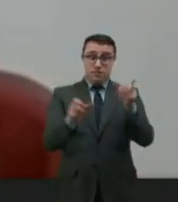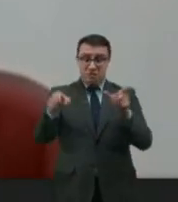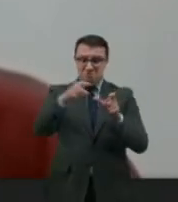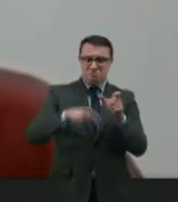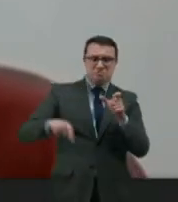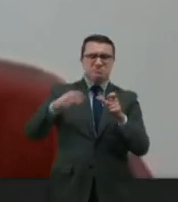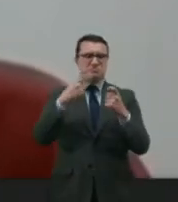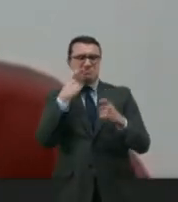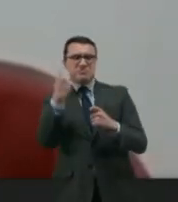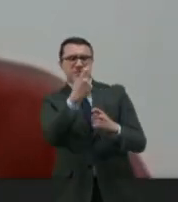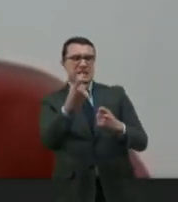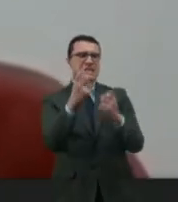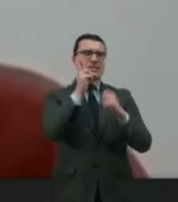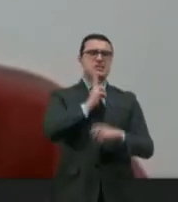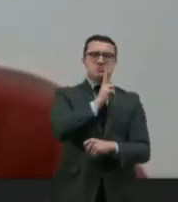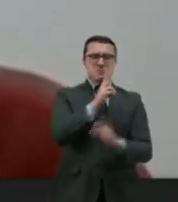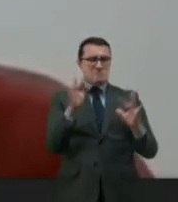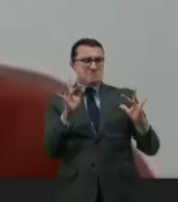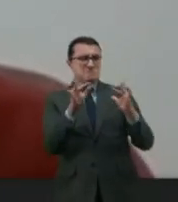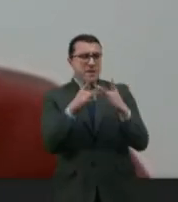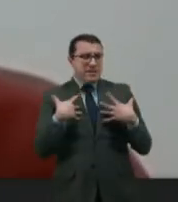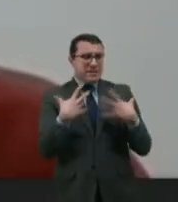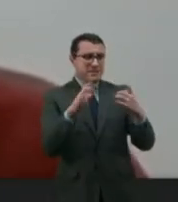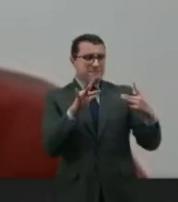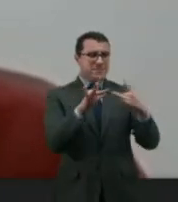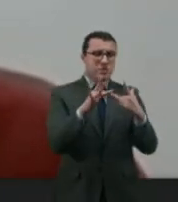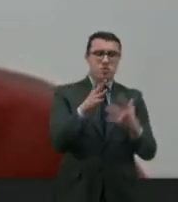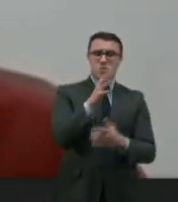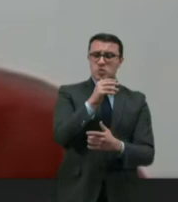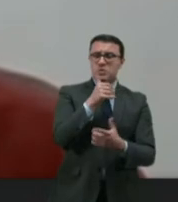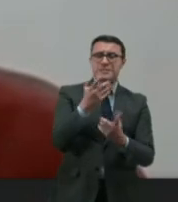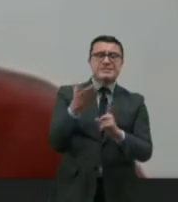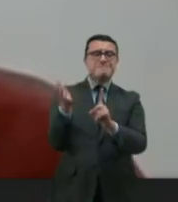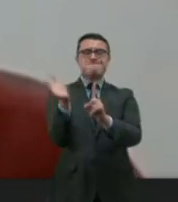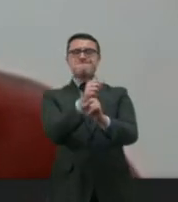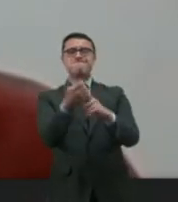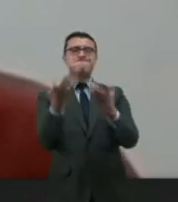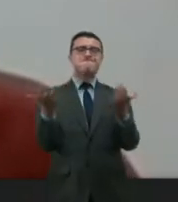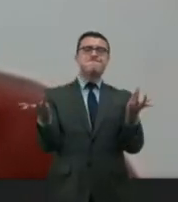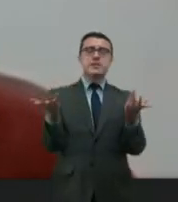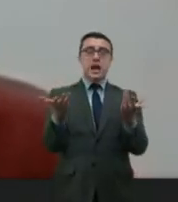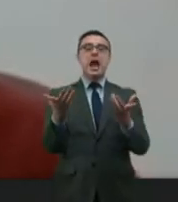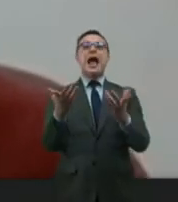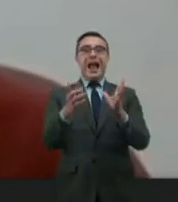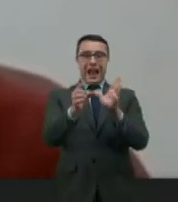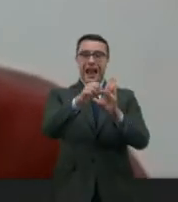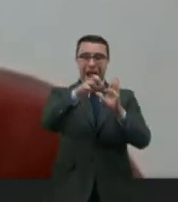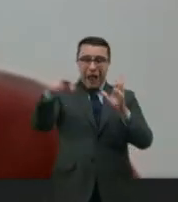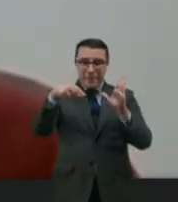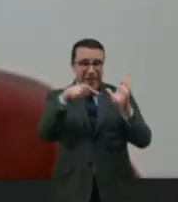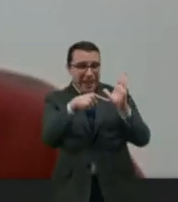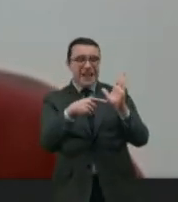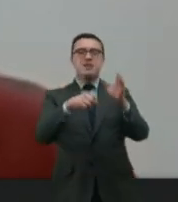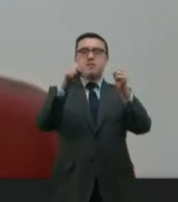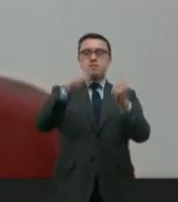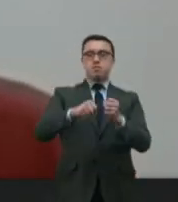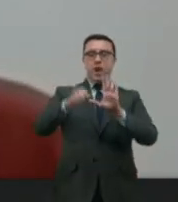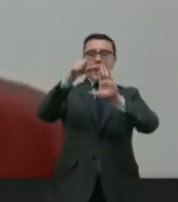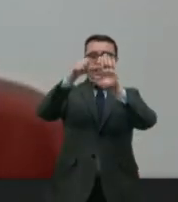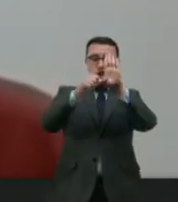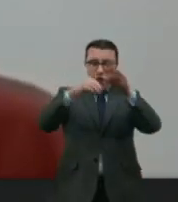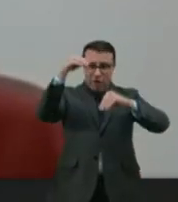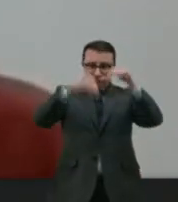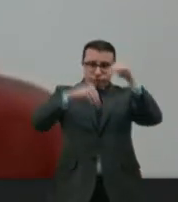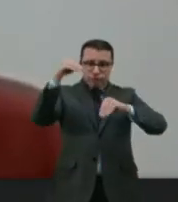los restaurantes indicados que ellos desean. Entonces, la idea de la aplicación es crear un software